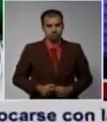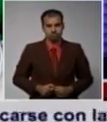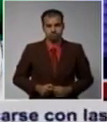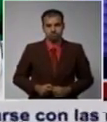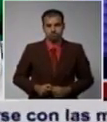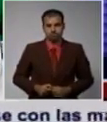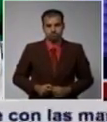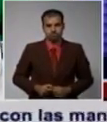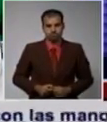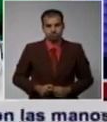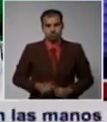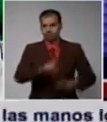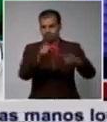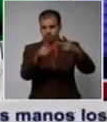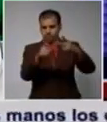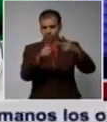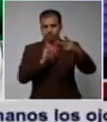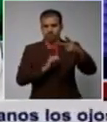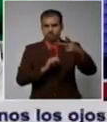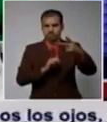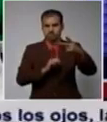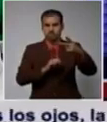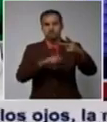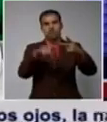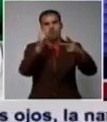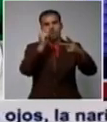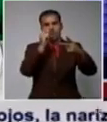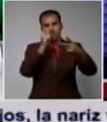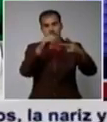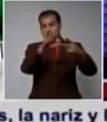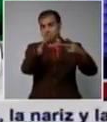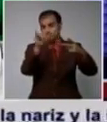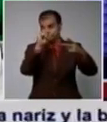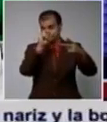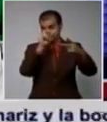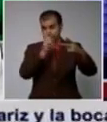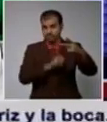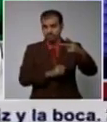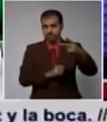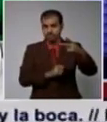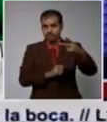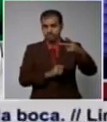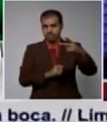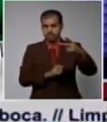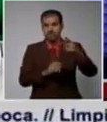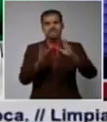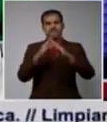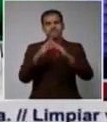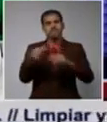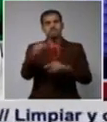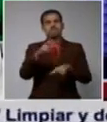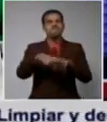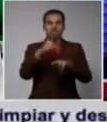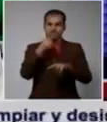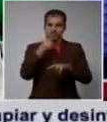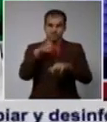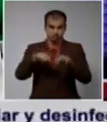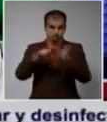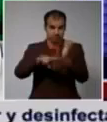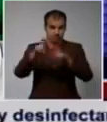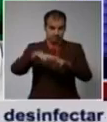Fallece un paciente de 86 años de edad del municipio Habana Vieja, aquí en La Habana